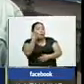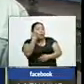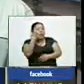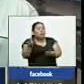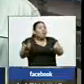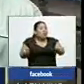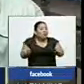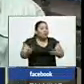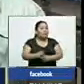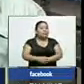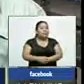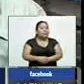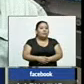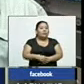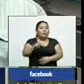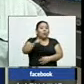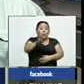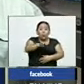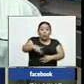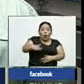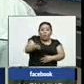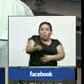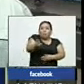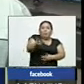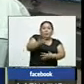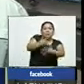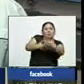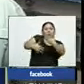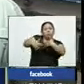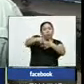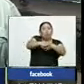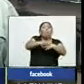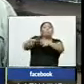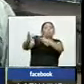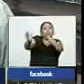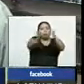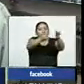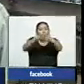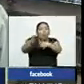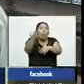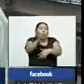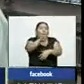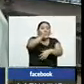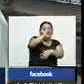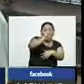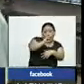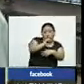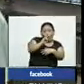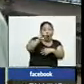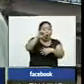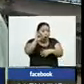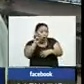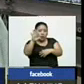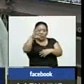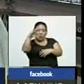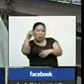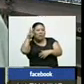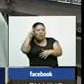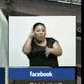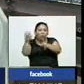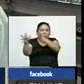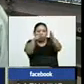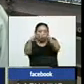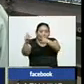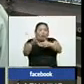en el sector costero, ya que hay vientos acelerados entre 40 y 50 kilómetros por hora de componente este,